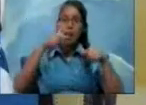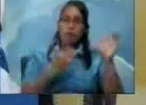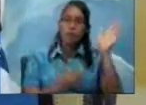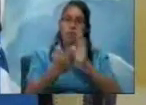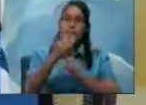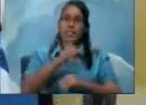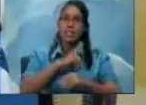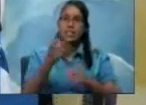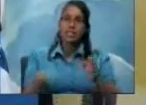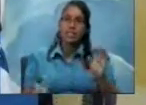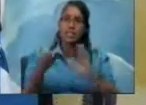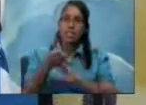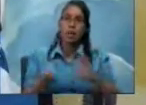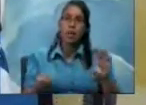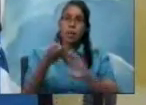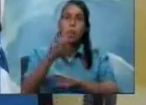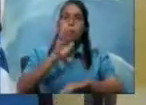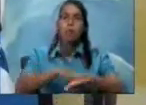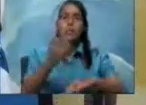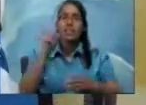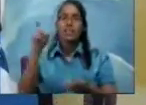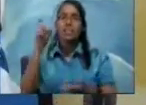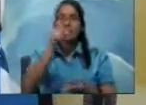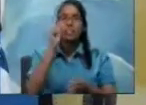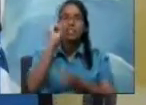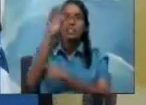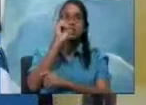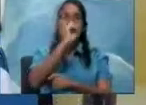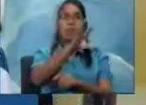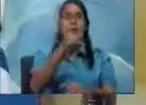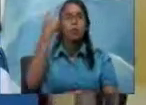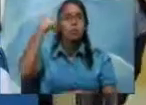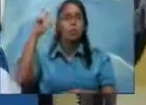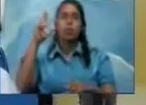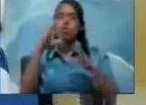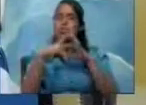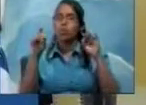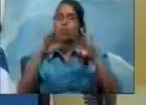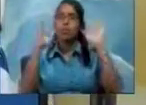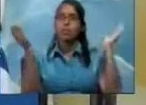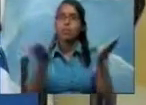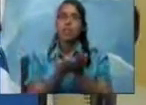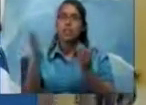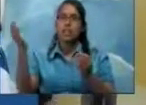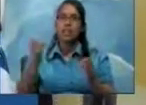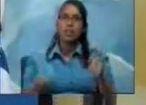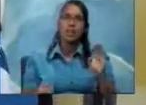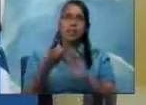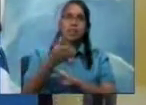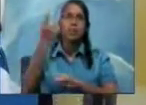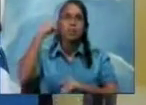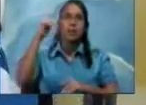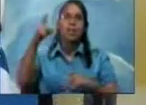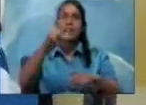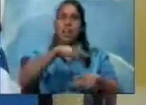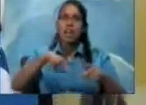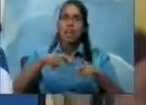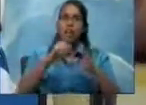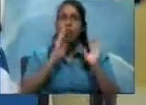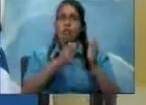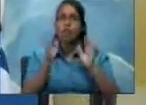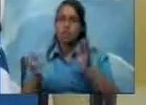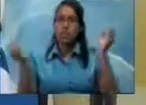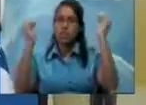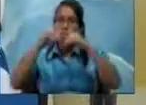misionera Porque necesitamos llevar el evangelio por todas partes tráigame me la ofrenda para la gira confirmando los